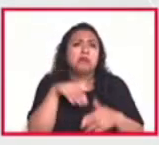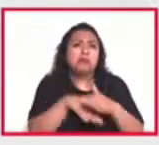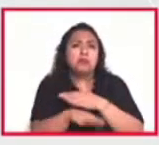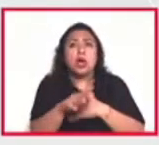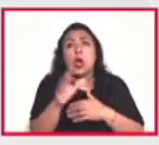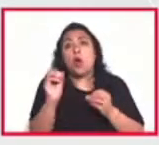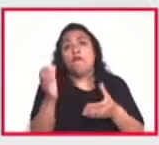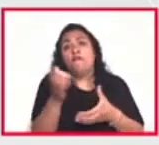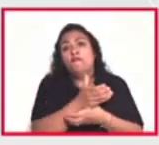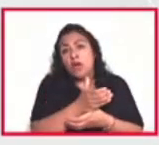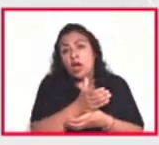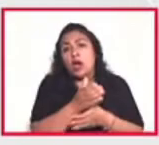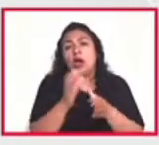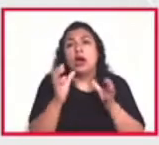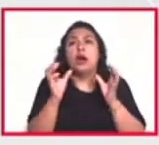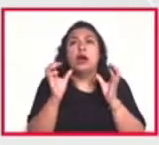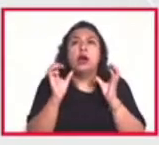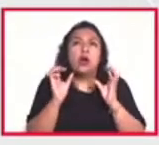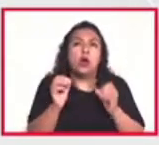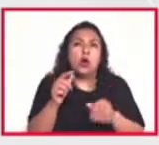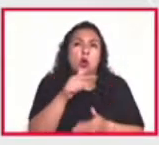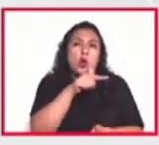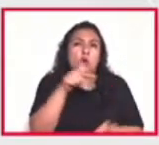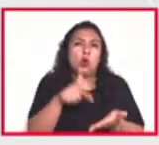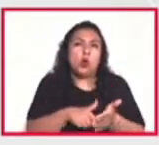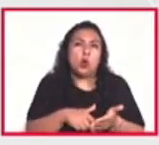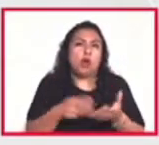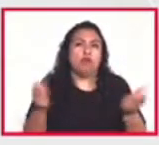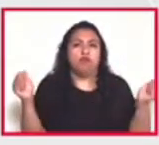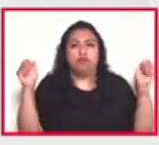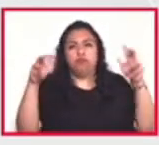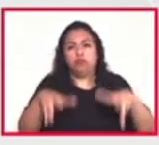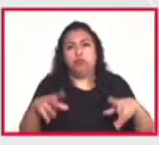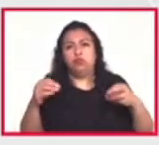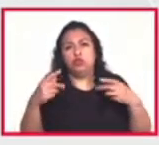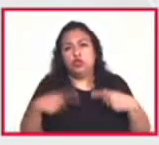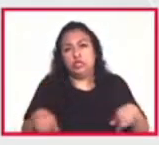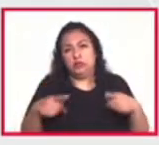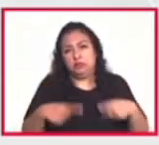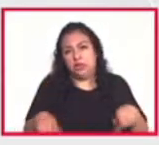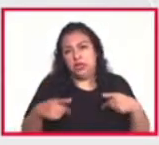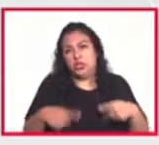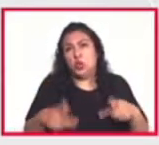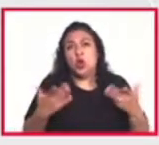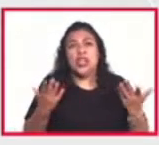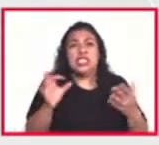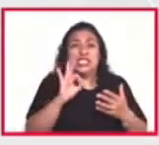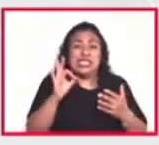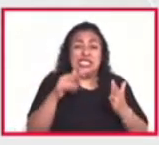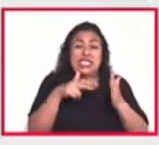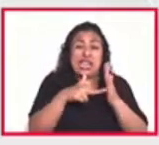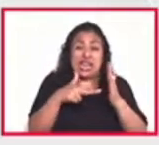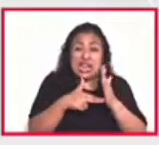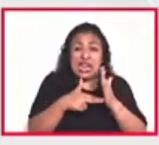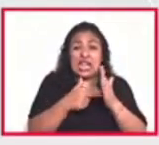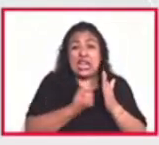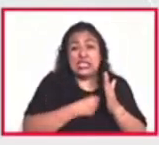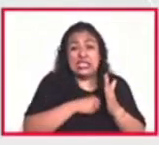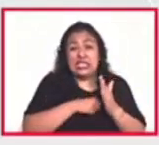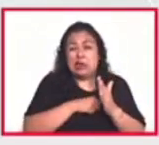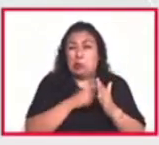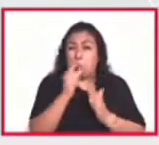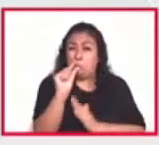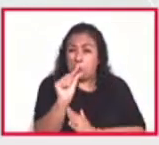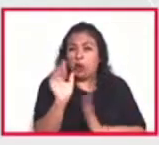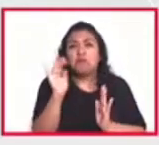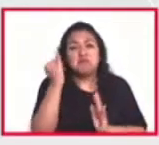bar, una zona de mayor encuentro, mayor afluencia y menos medidas de sanidad. Así que bueno, es una gran idea,